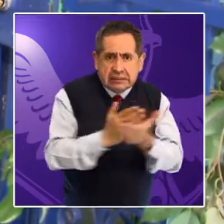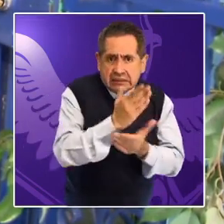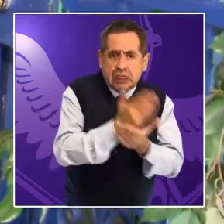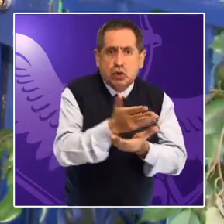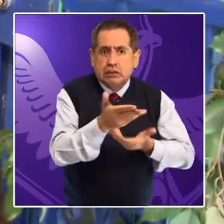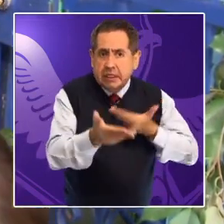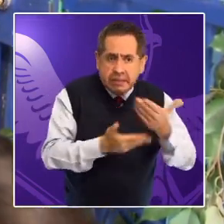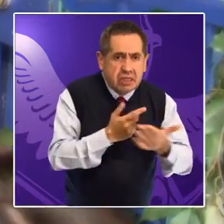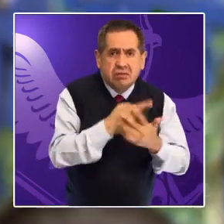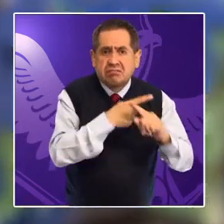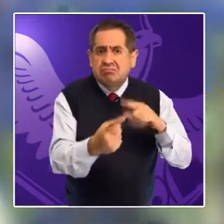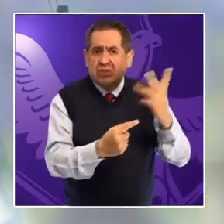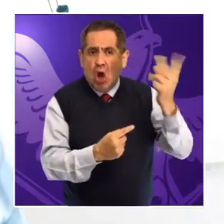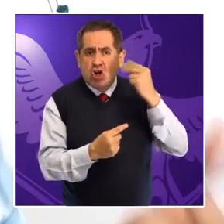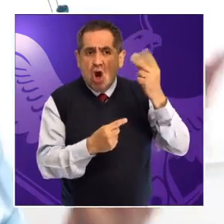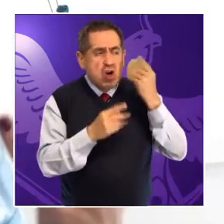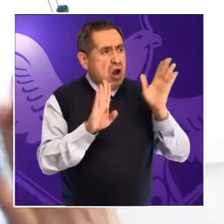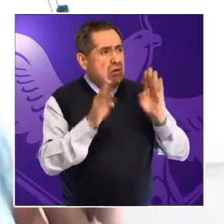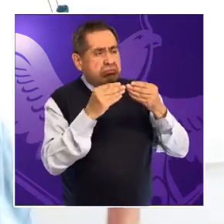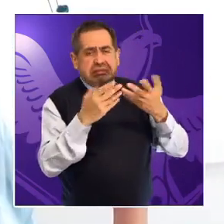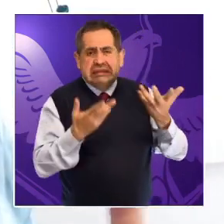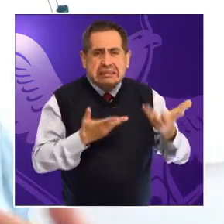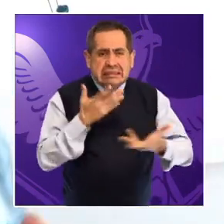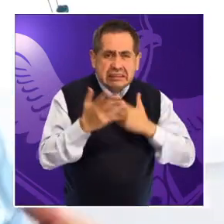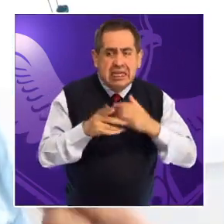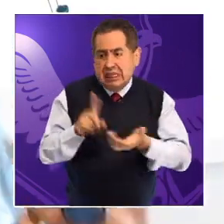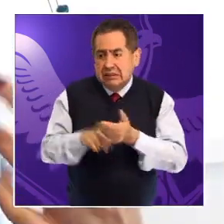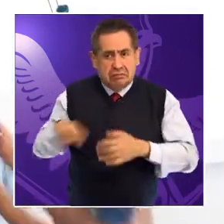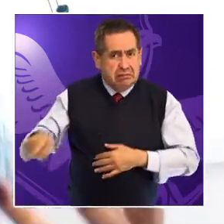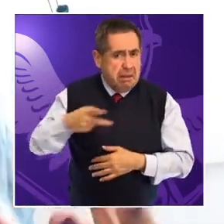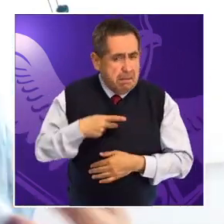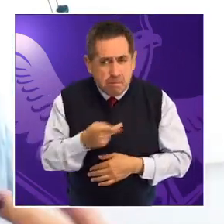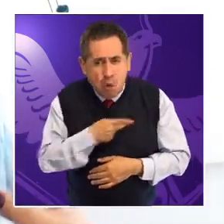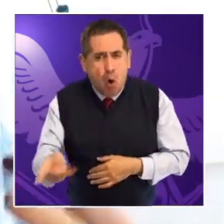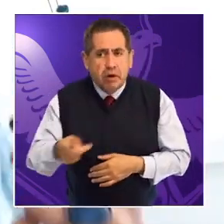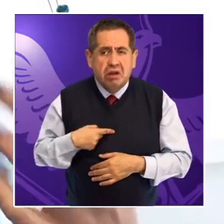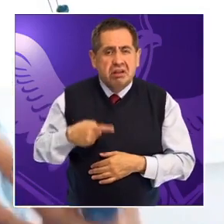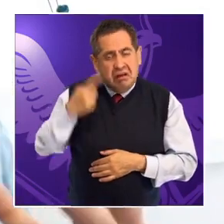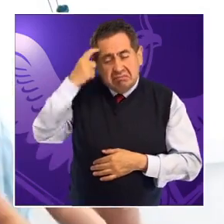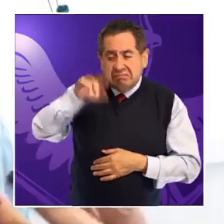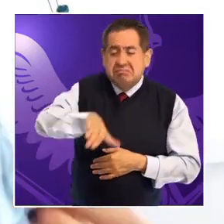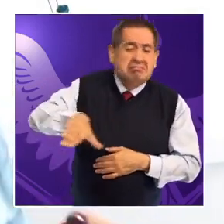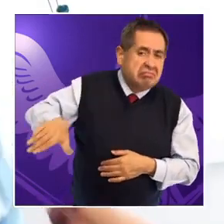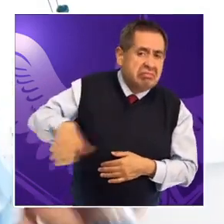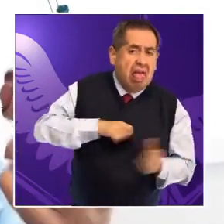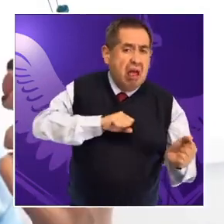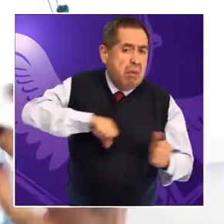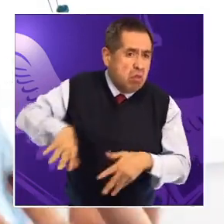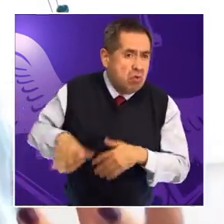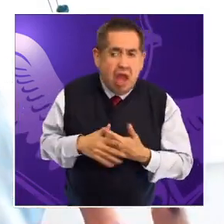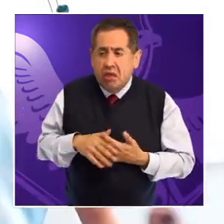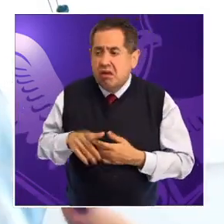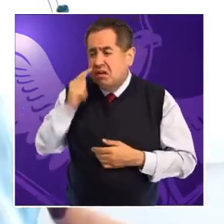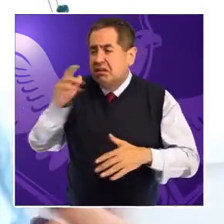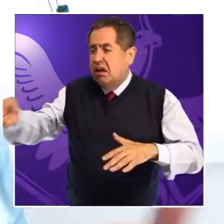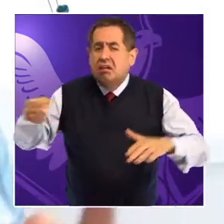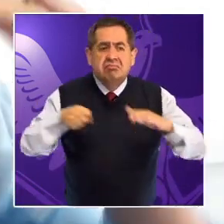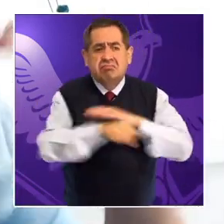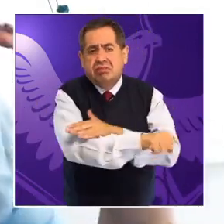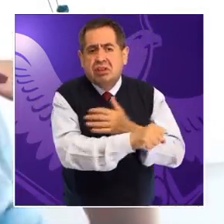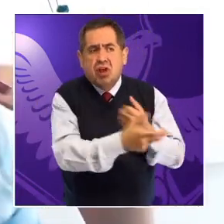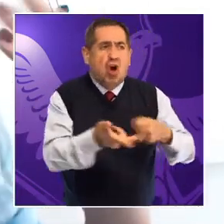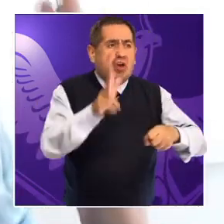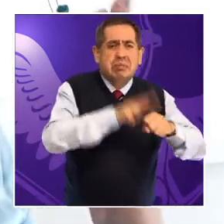servicios básicos, que tenían que ver con situaciones de pobreza, de invisibilidad, de abandono, de institucionalización.